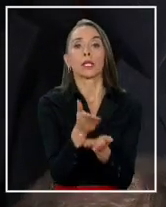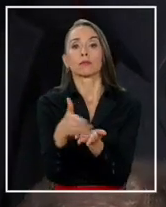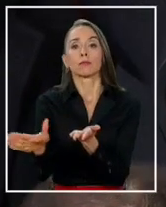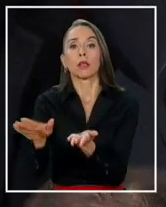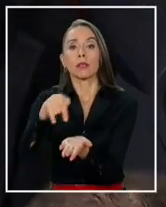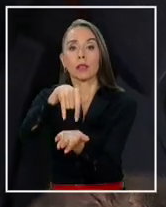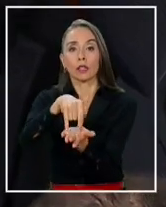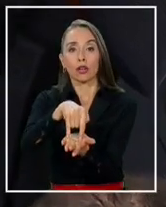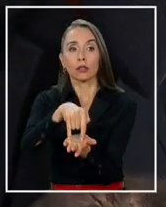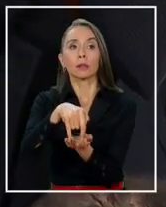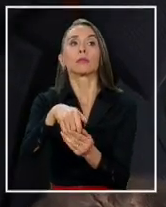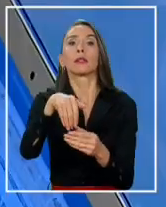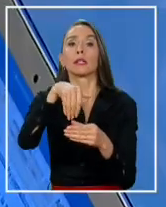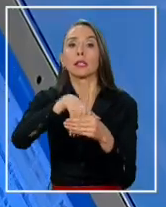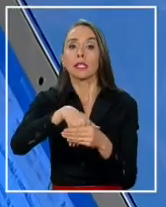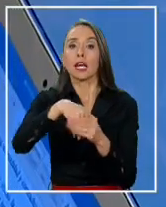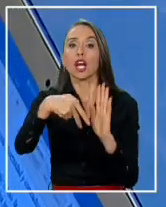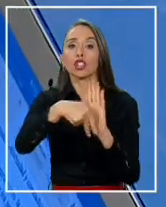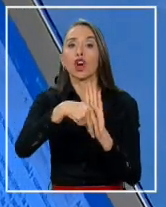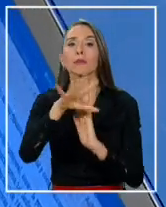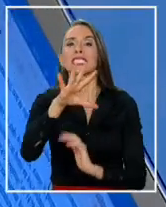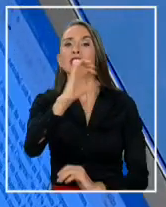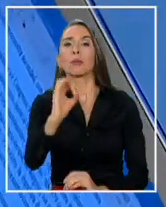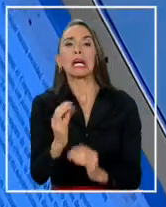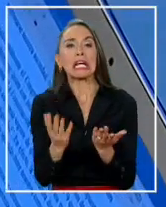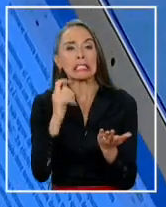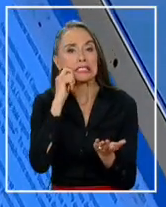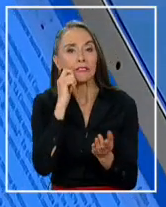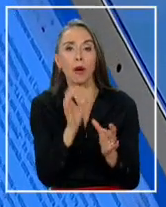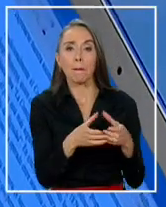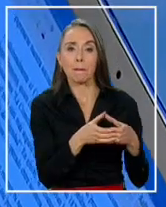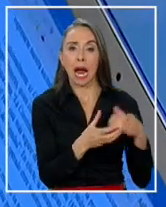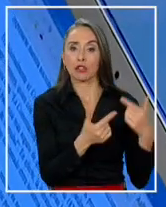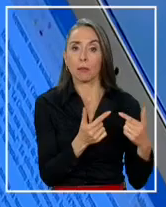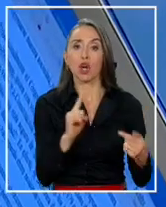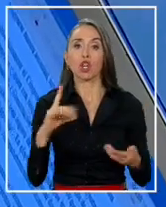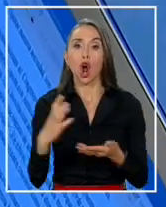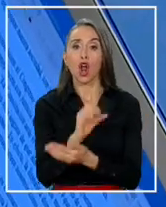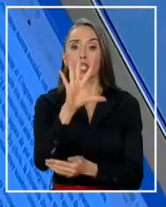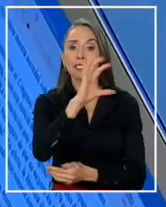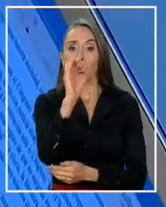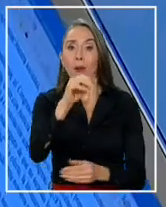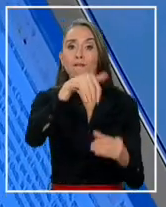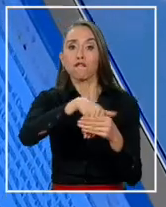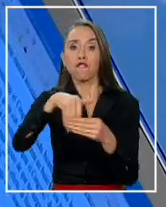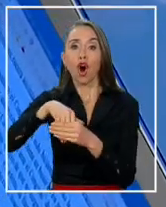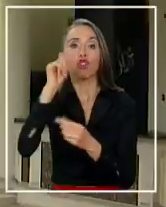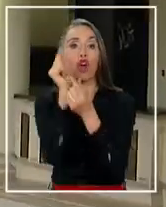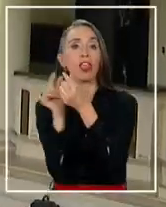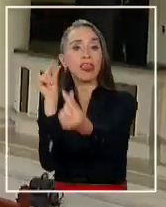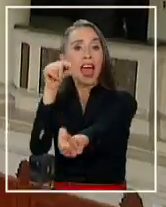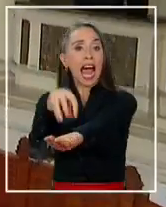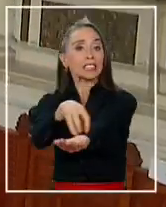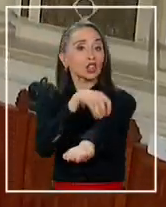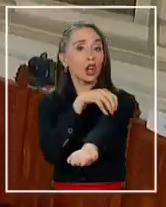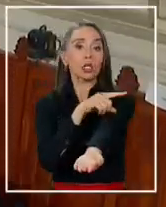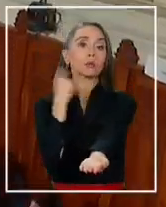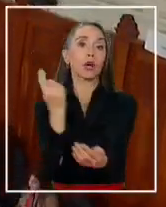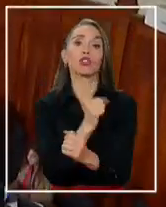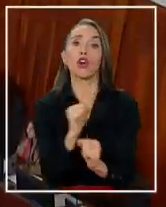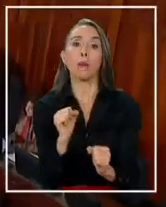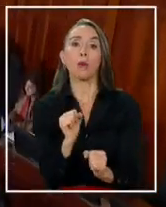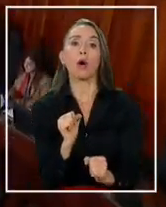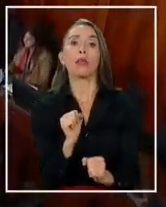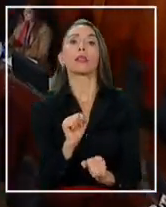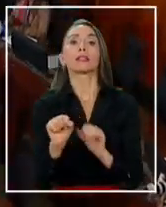del umbral del 5%. ¿Qué quiere decir esto? Si un partido político no llega al 5% de votos a nivel nacional, no podría ser parte